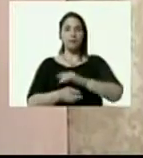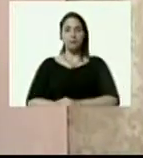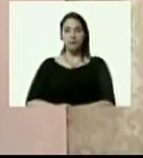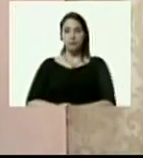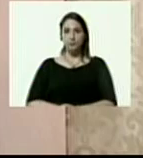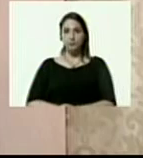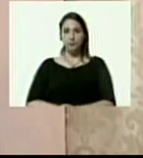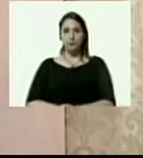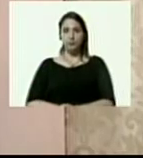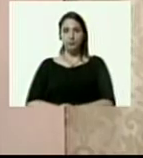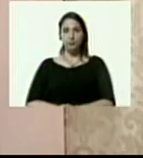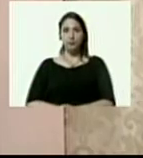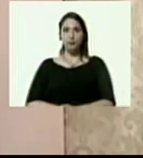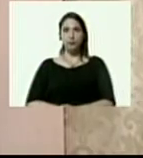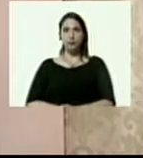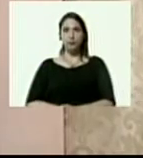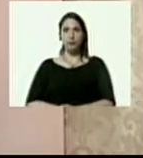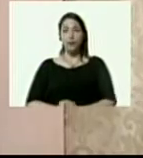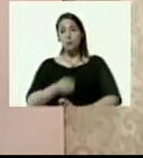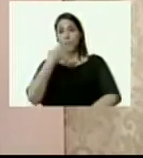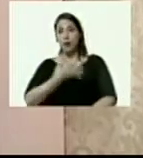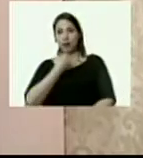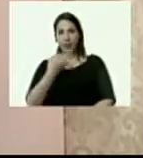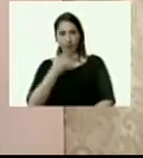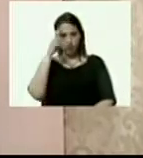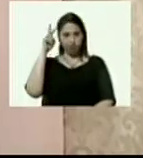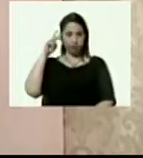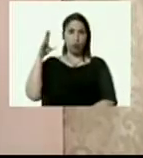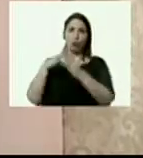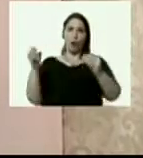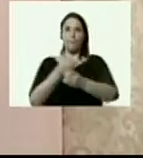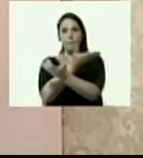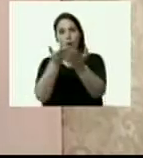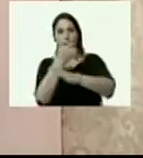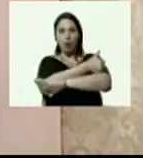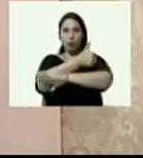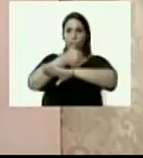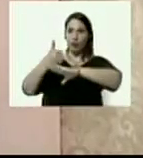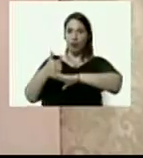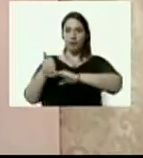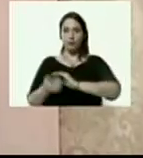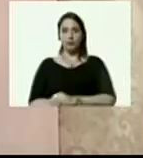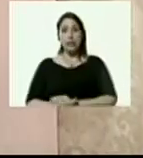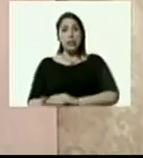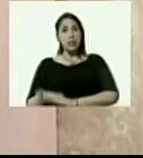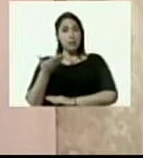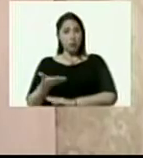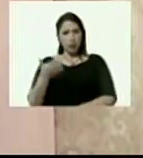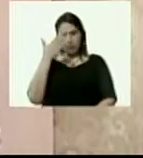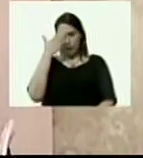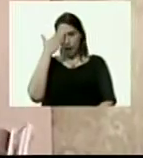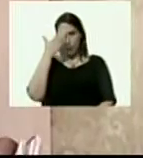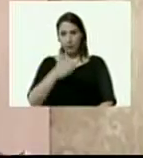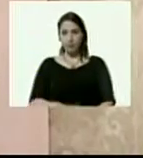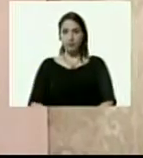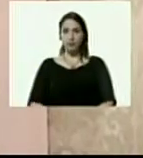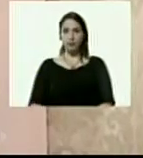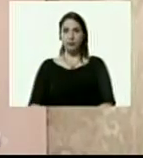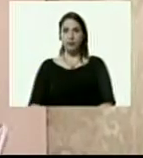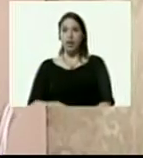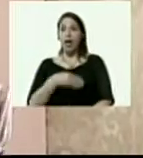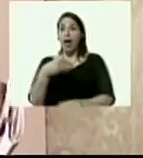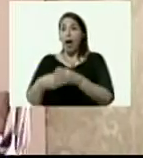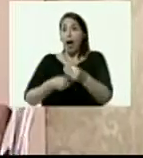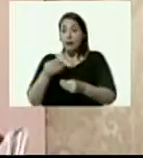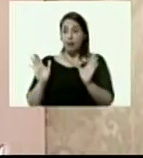televisión y buenas tardes canciller y autoridades presentes es importante saber que va a realizar